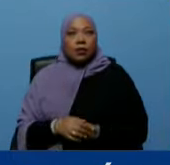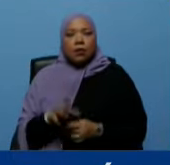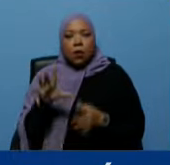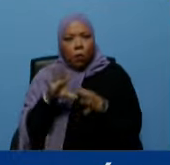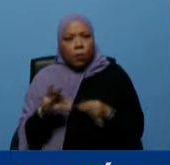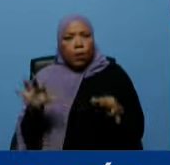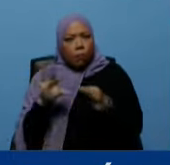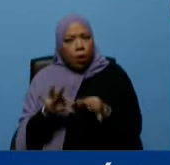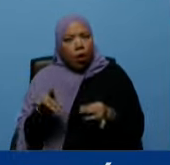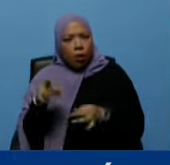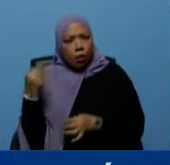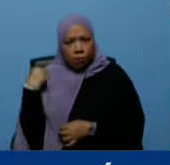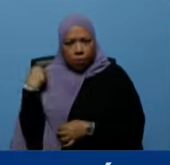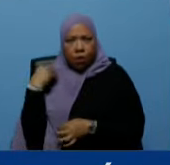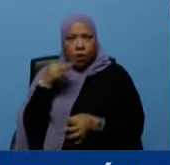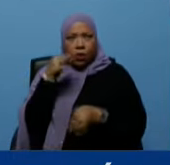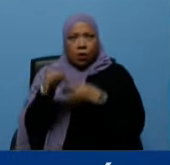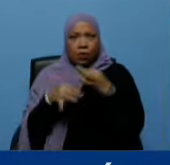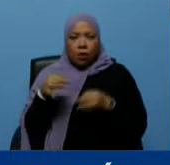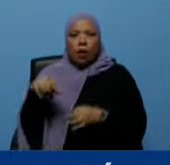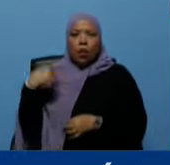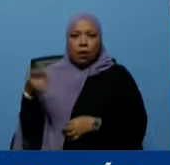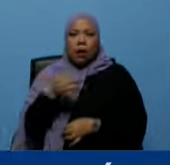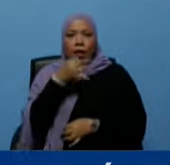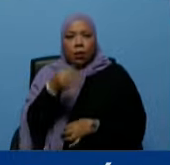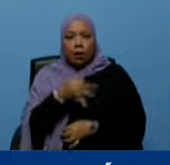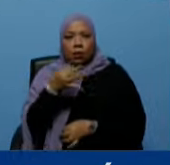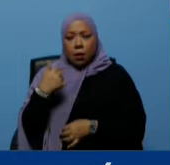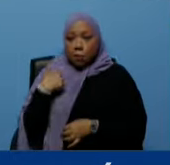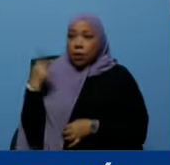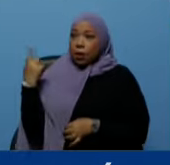contar ahora? Bueno.